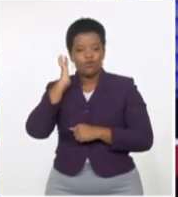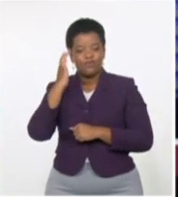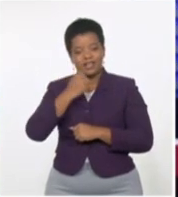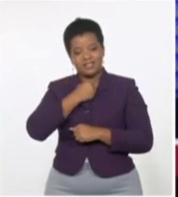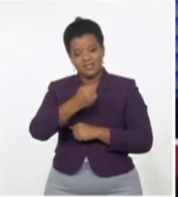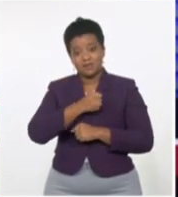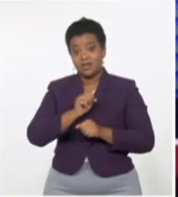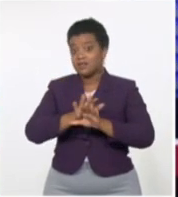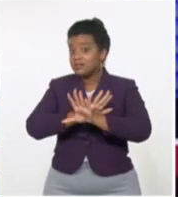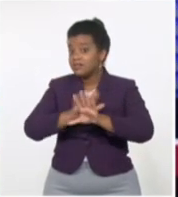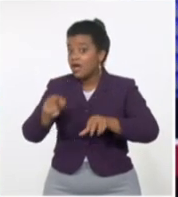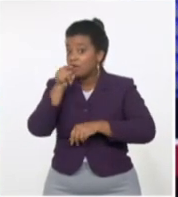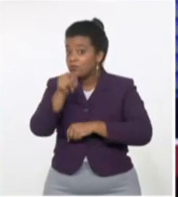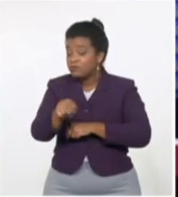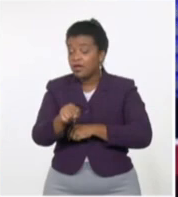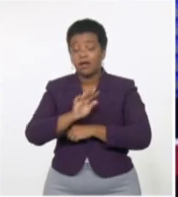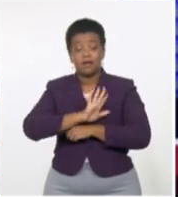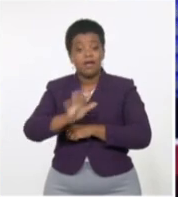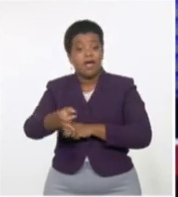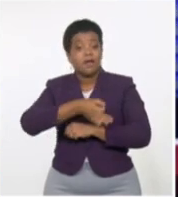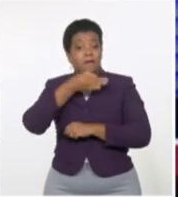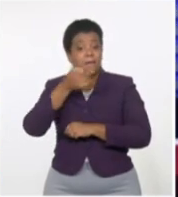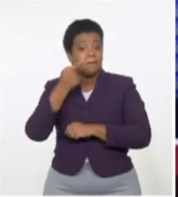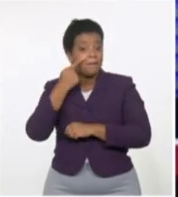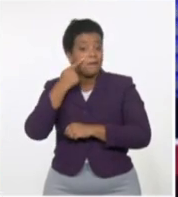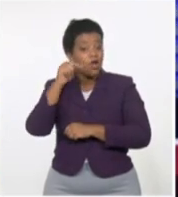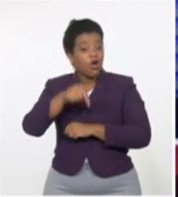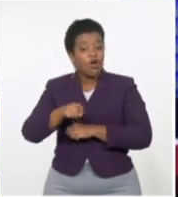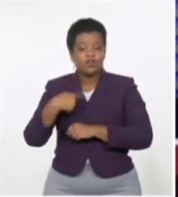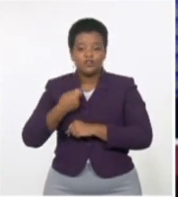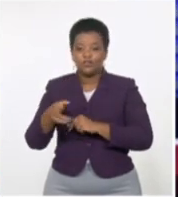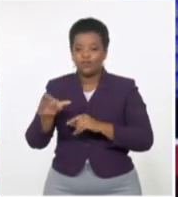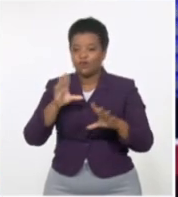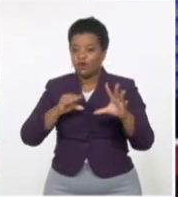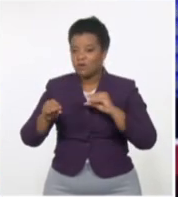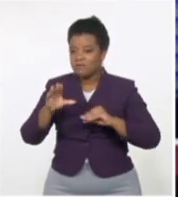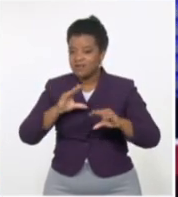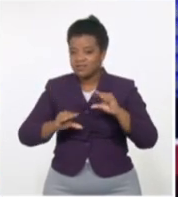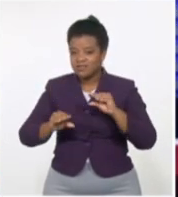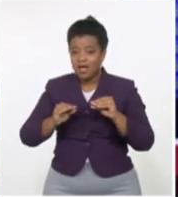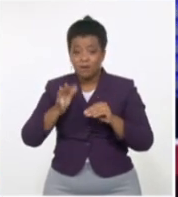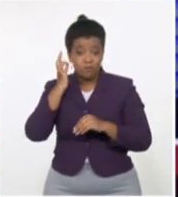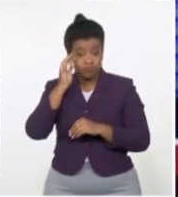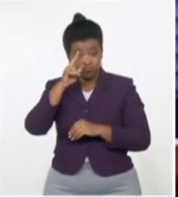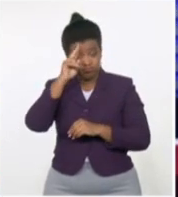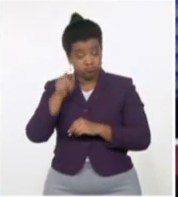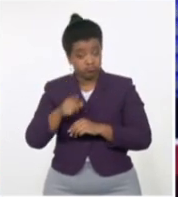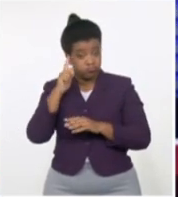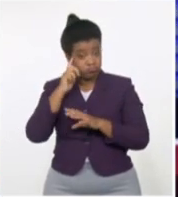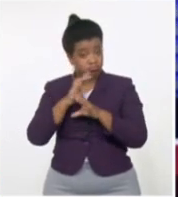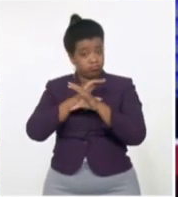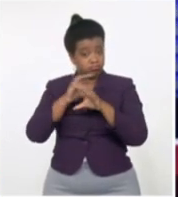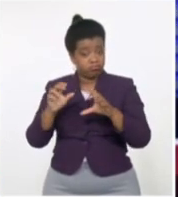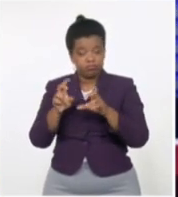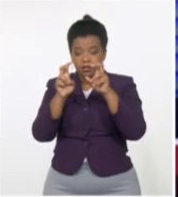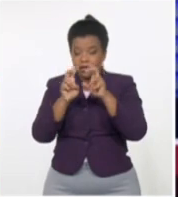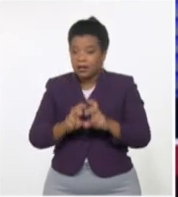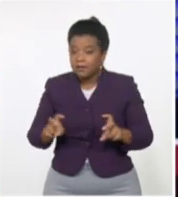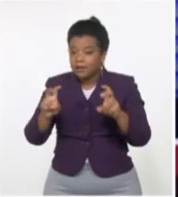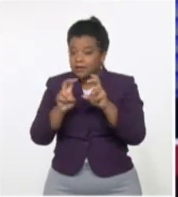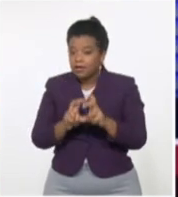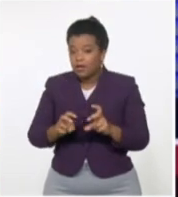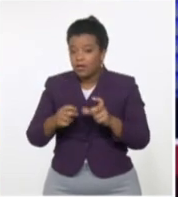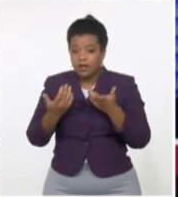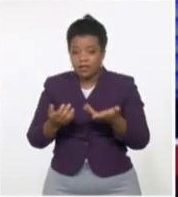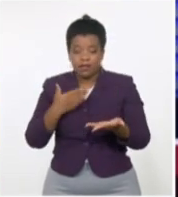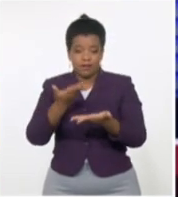prensa. Ya usted lo ha conocido, hoy conversamos con la doctora en ciencia Sonia Resig, quien es investigadora principal